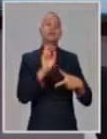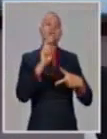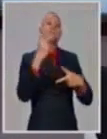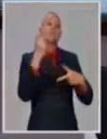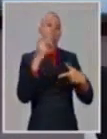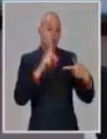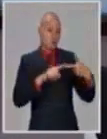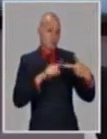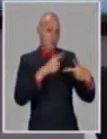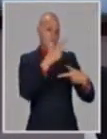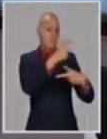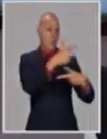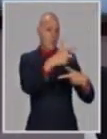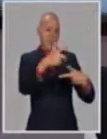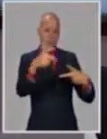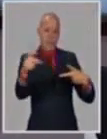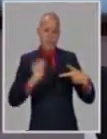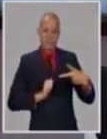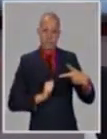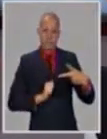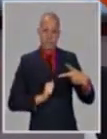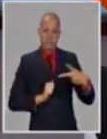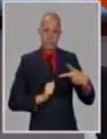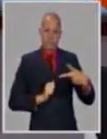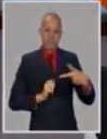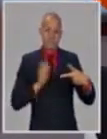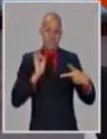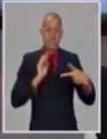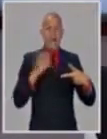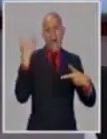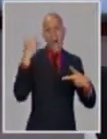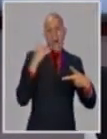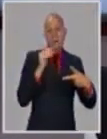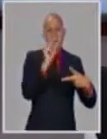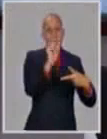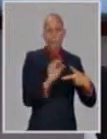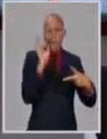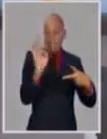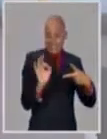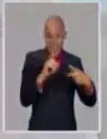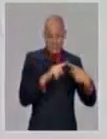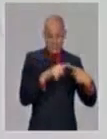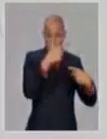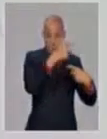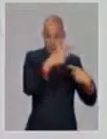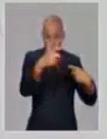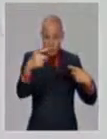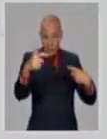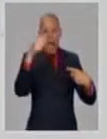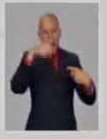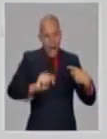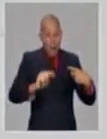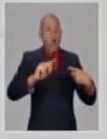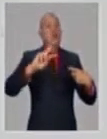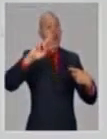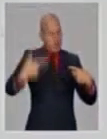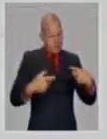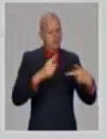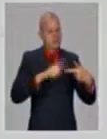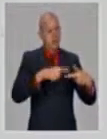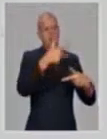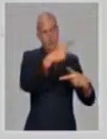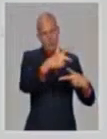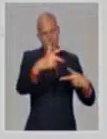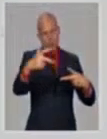nivel, ahora tenemos que la misma cantidad de personas que se pusieron la primera dosis cada día deben ponerse La la segunda. segunda dosis